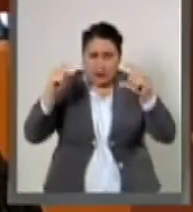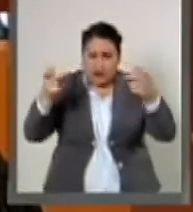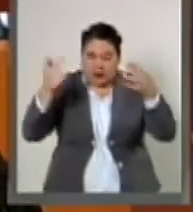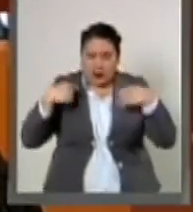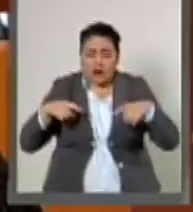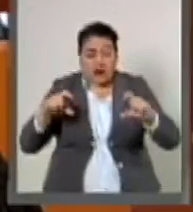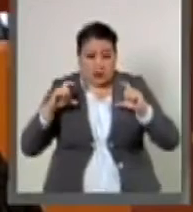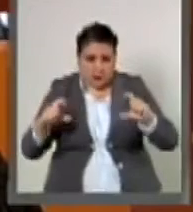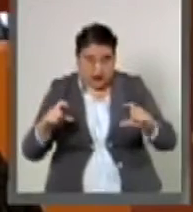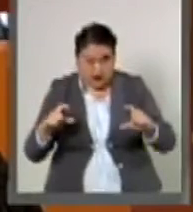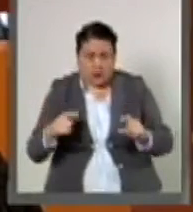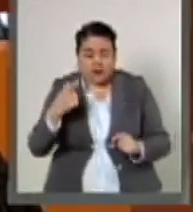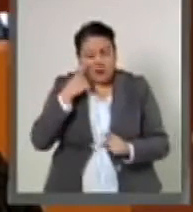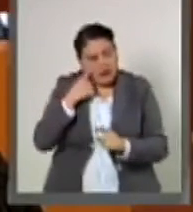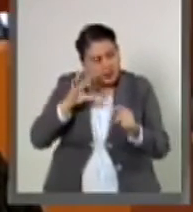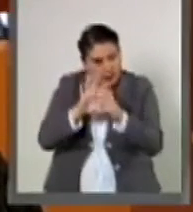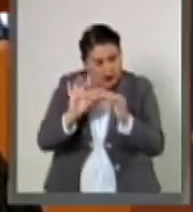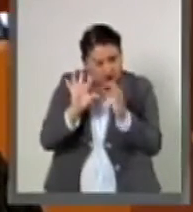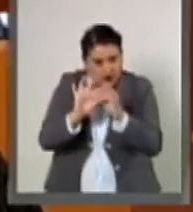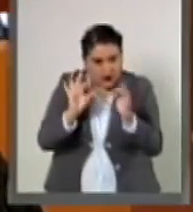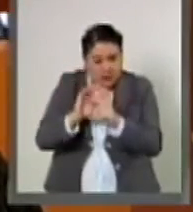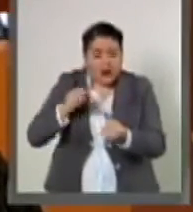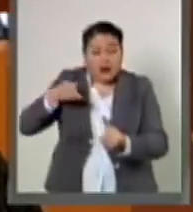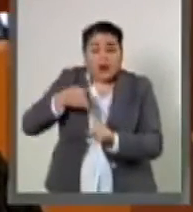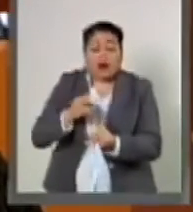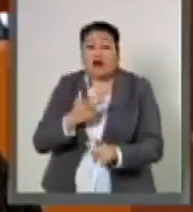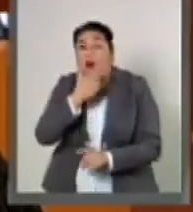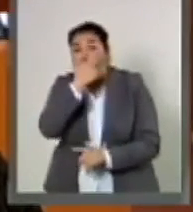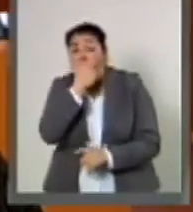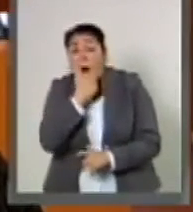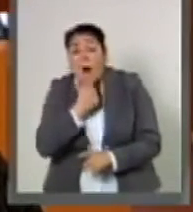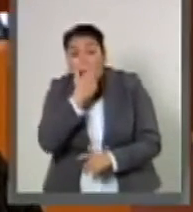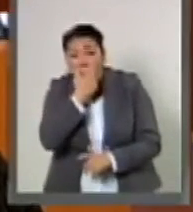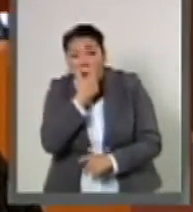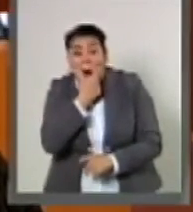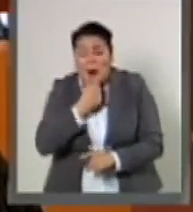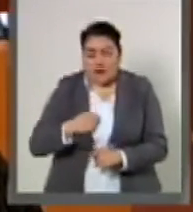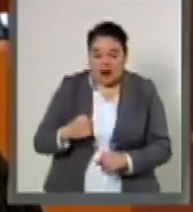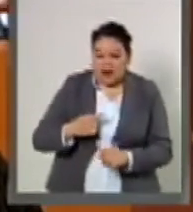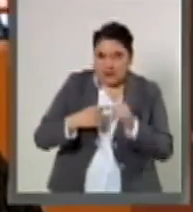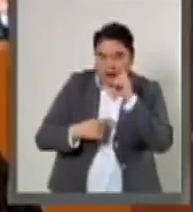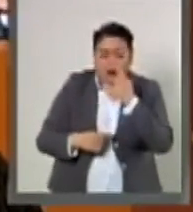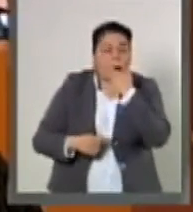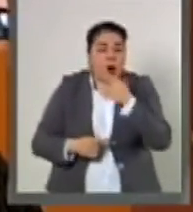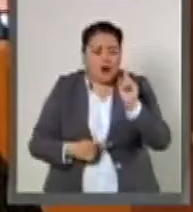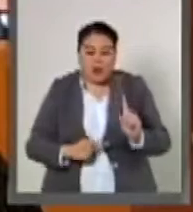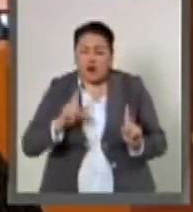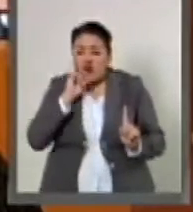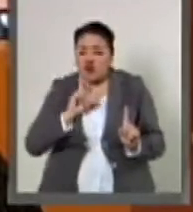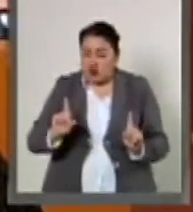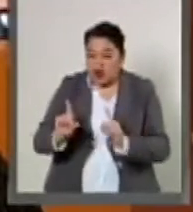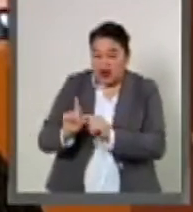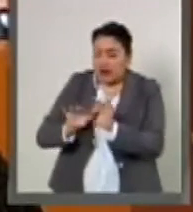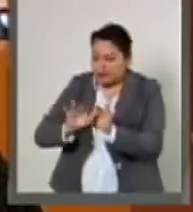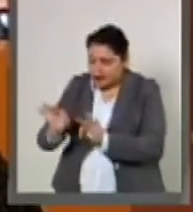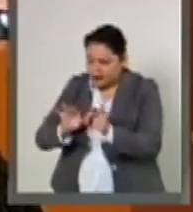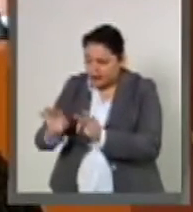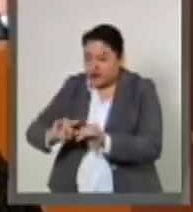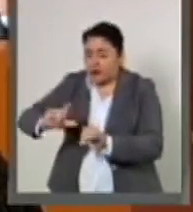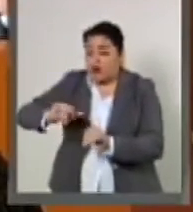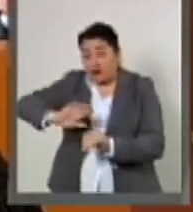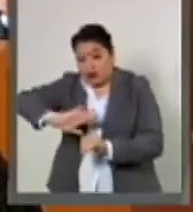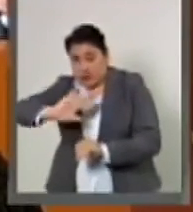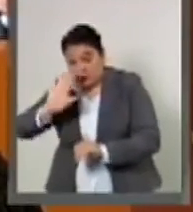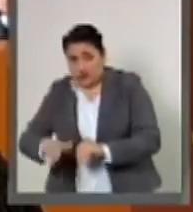supuesto específico para el caso del viudo o concubino de la mujer trabajadora, y